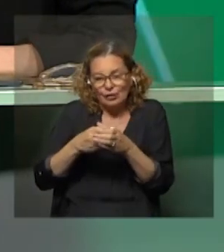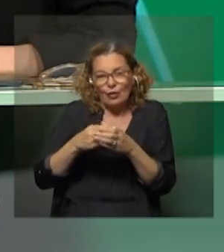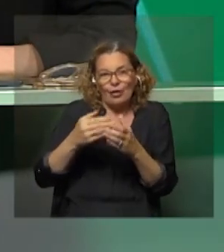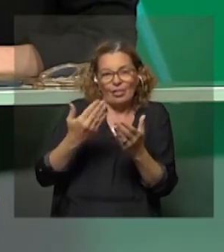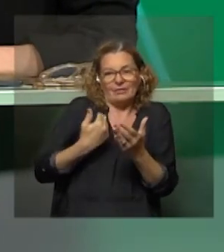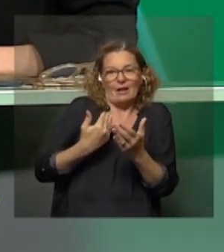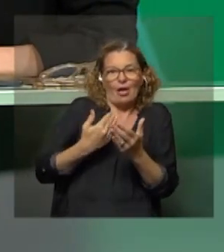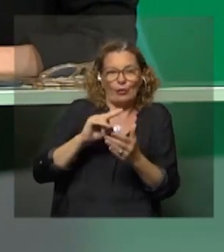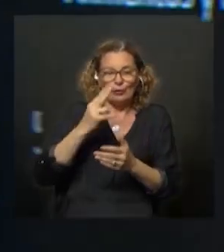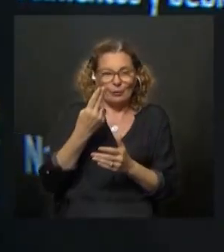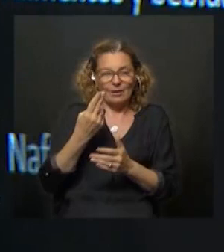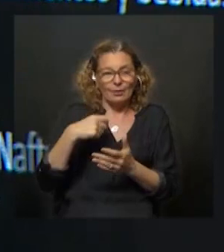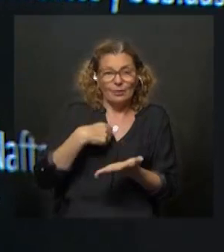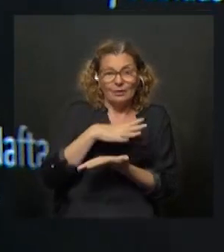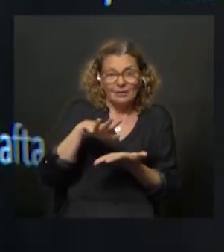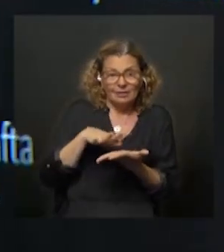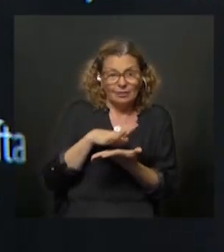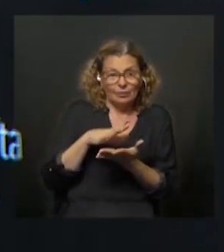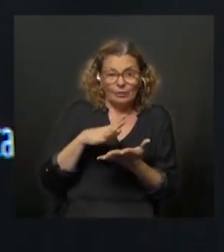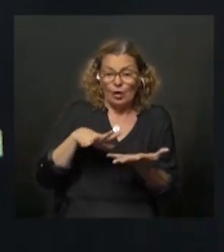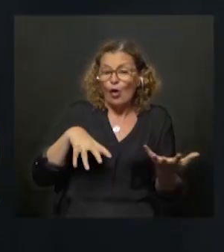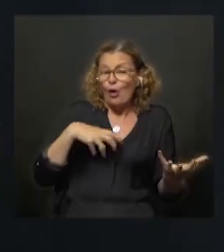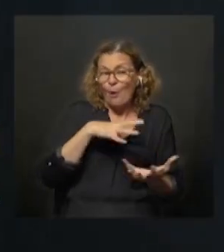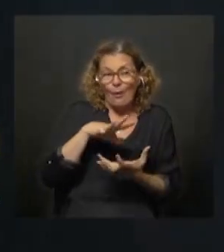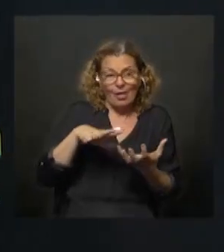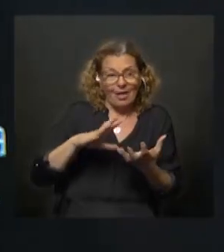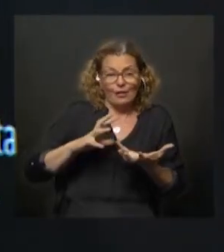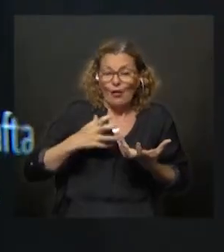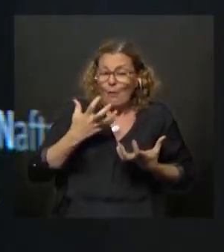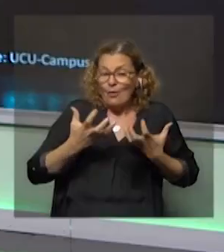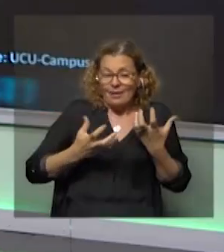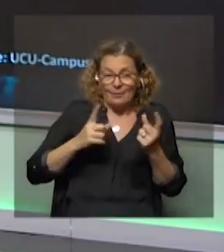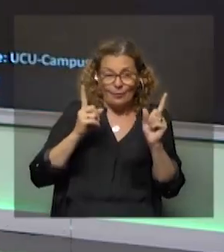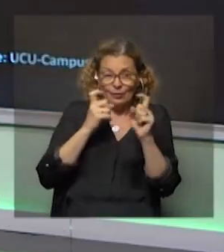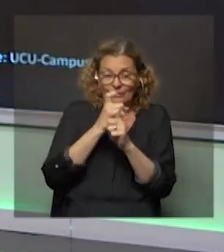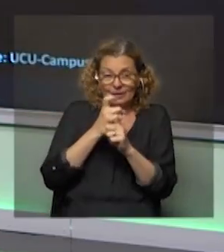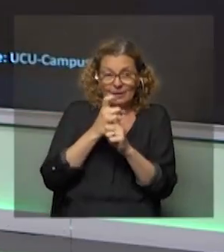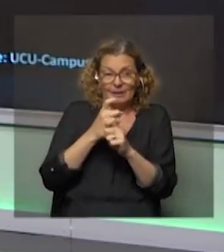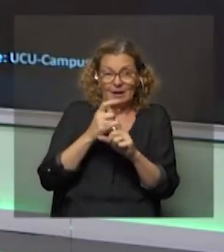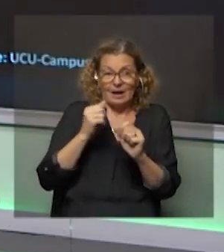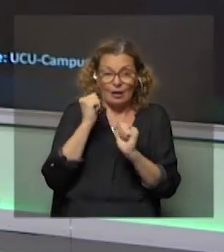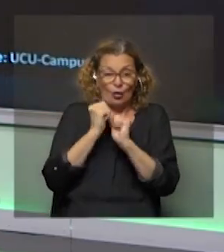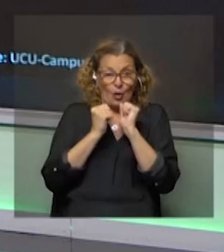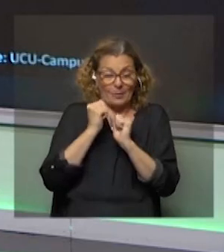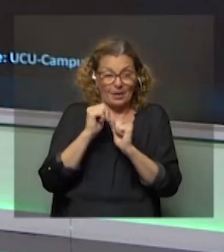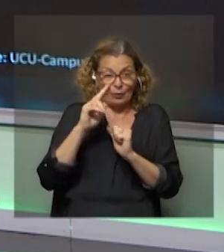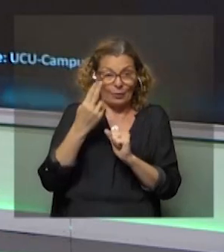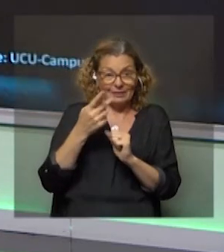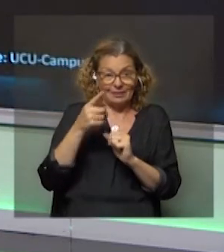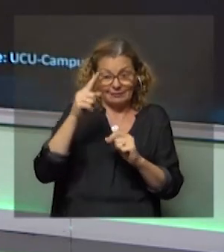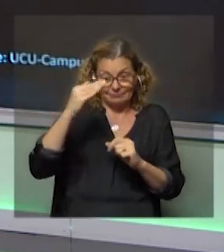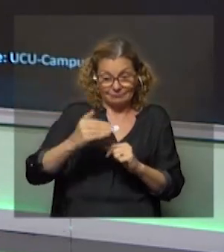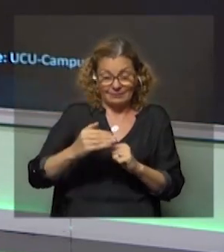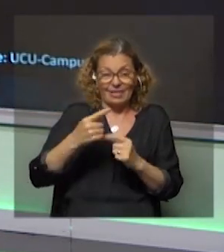del río no totalmente eso es una situación claro sumamente incómoda y difícil de corregir el punto de vista de la política económica porque de alguna manera es eso ante estas